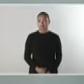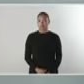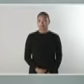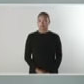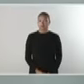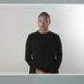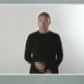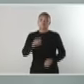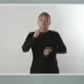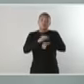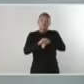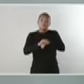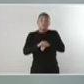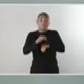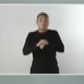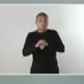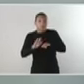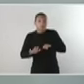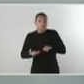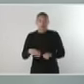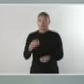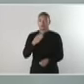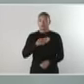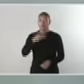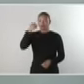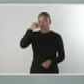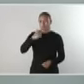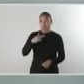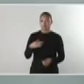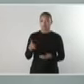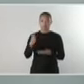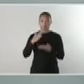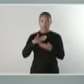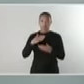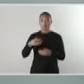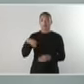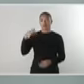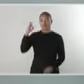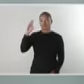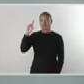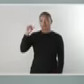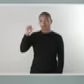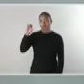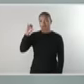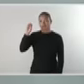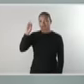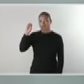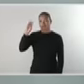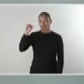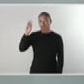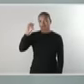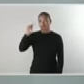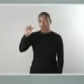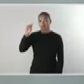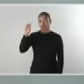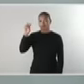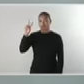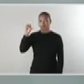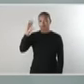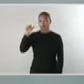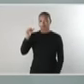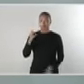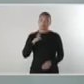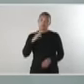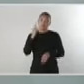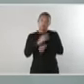Amigas y amigos buenas noches Soy Francisco García Cabeza de Vaca hay tres cosas que rescato del primer debate que tuvimos